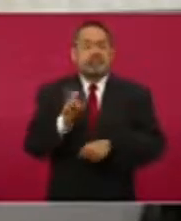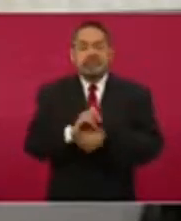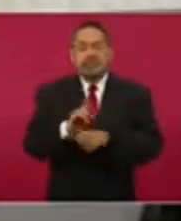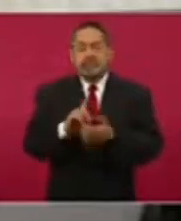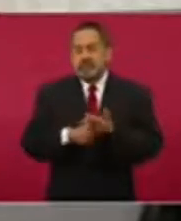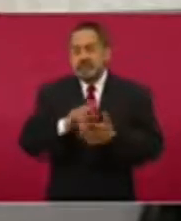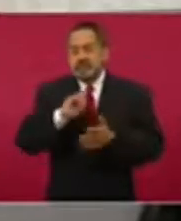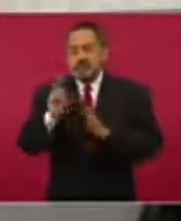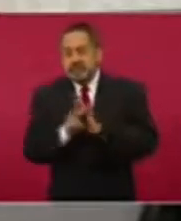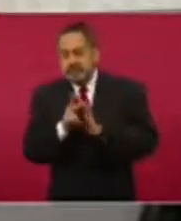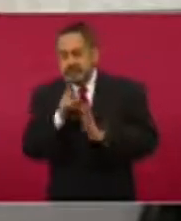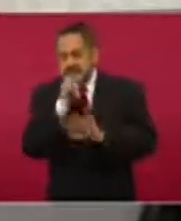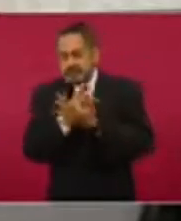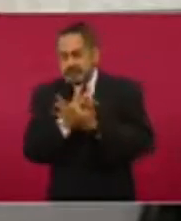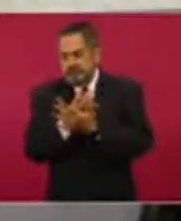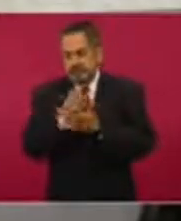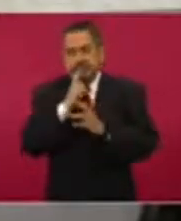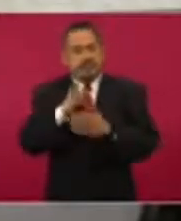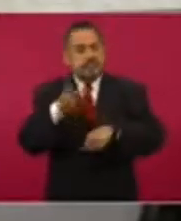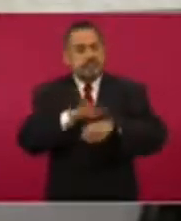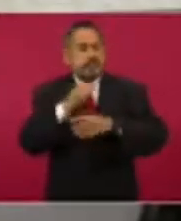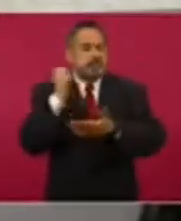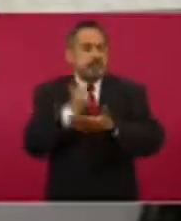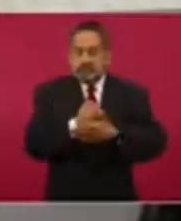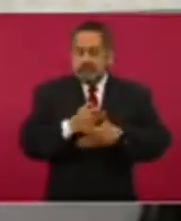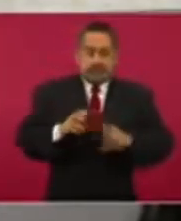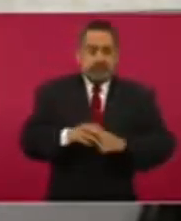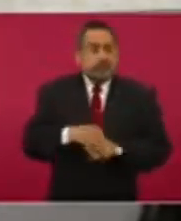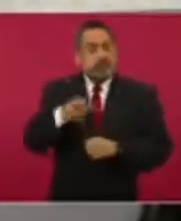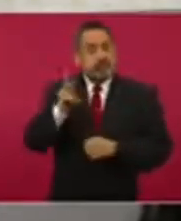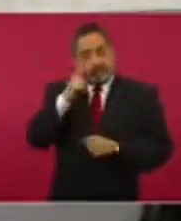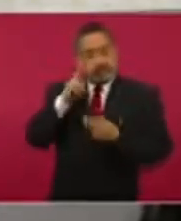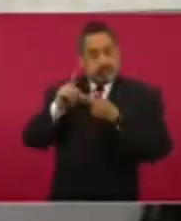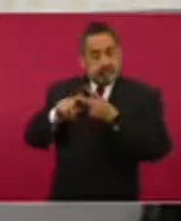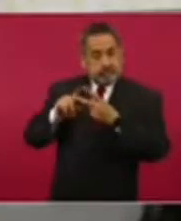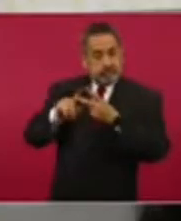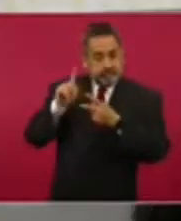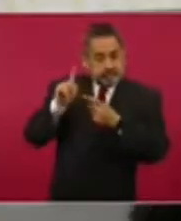está pendiente la autorización, pero en este caso